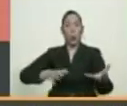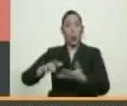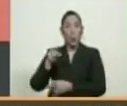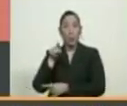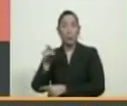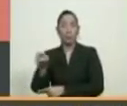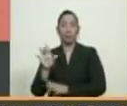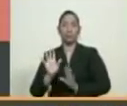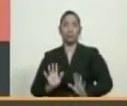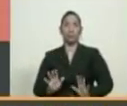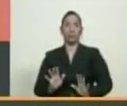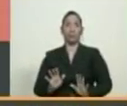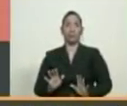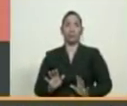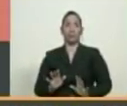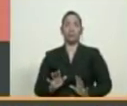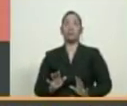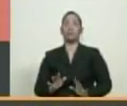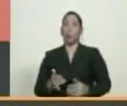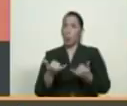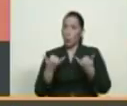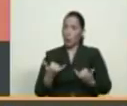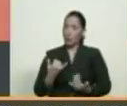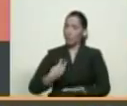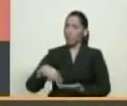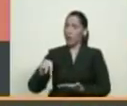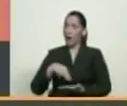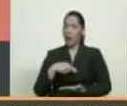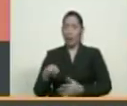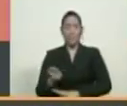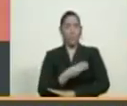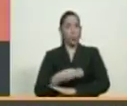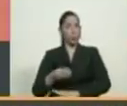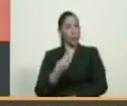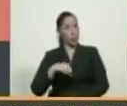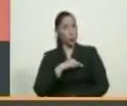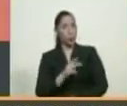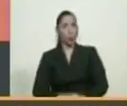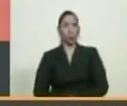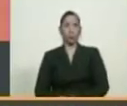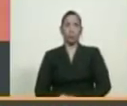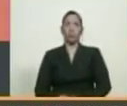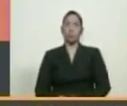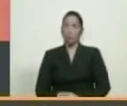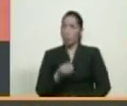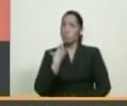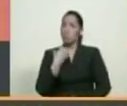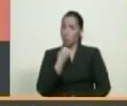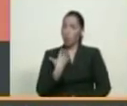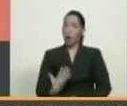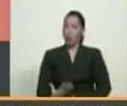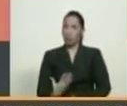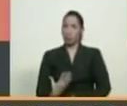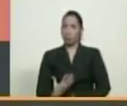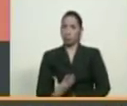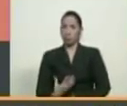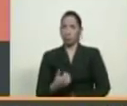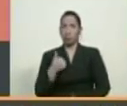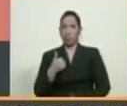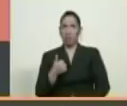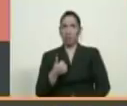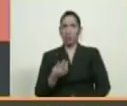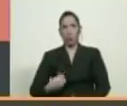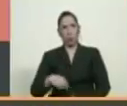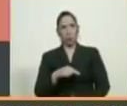a comprar pargata, que lo que viene es joropo. Por las buenas somos muy buenos, como decía tanto Chávez, aquel verso de Arbelo Torrealba. Somos como